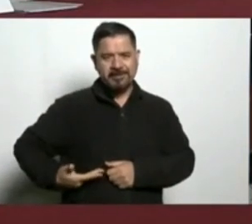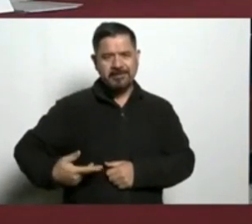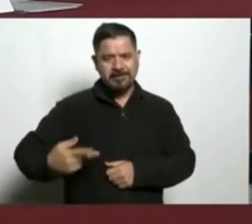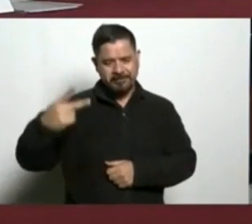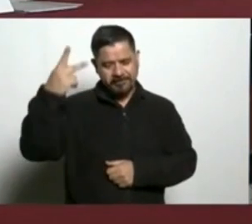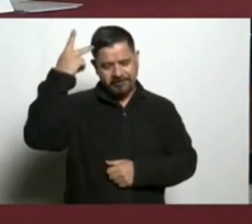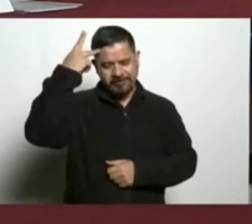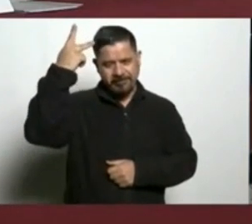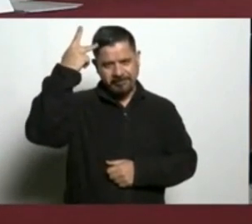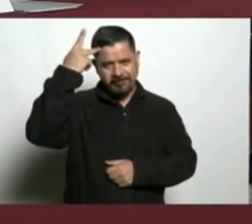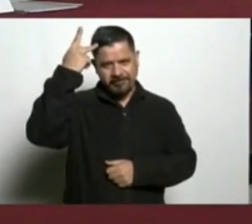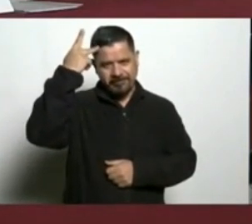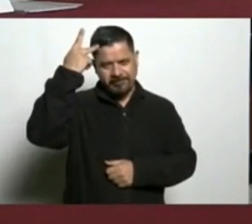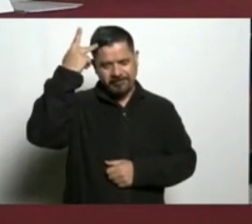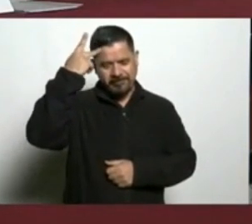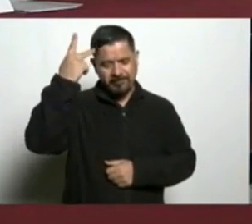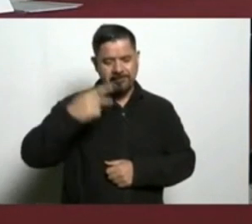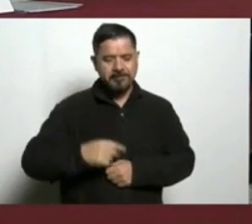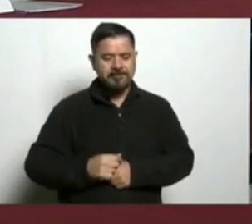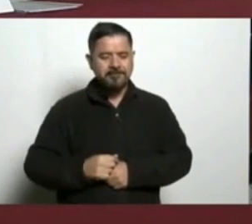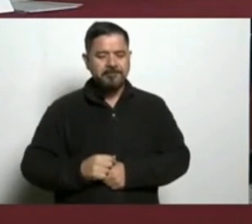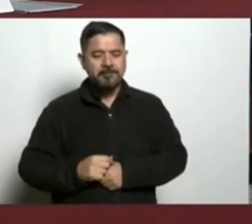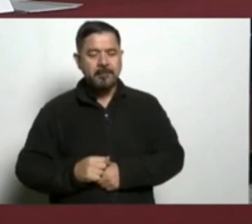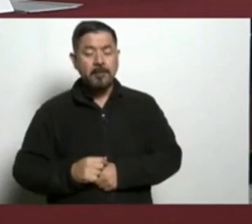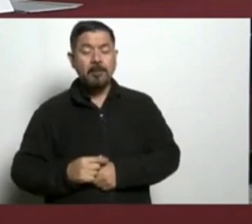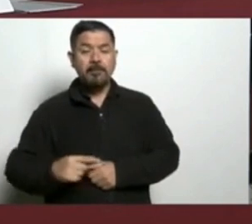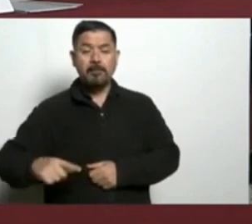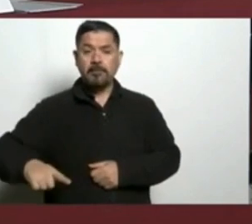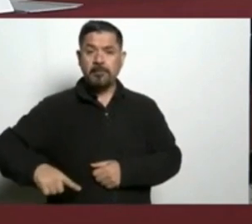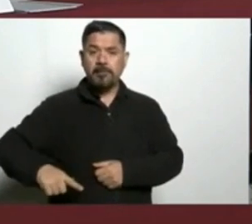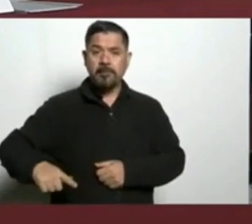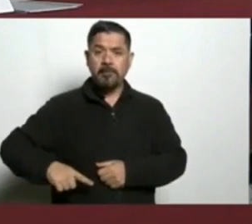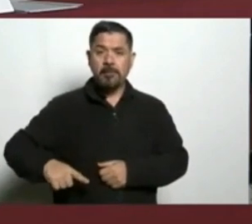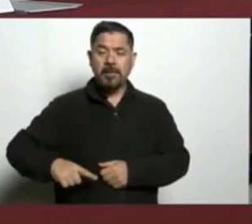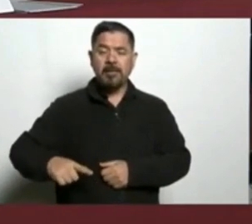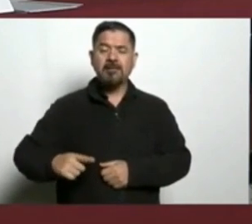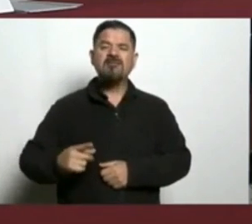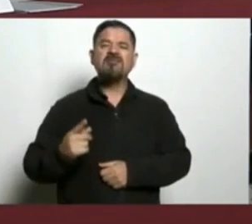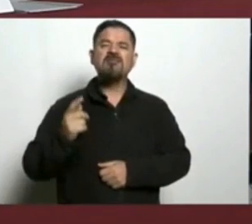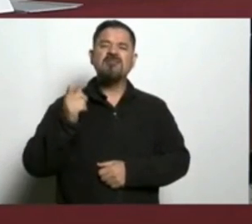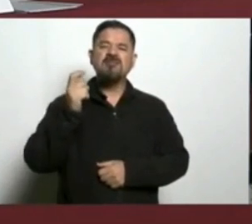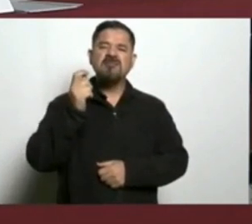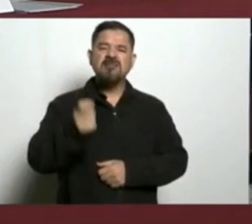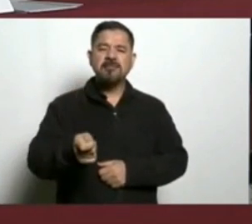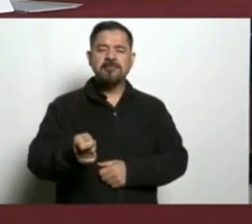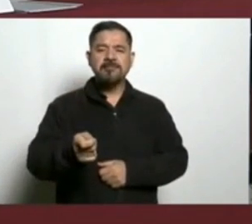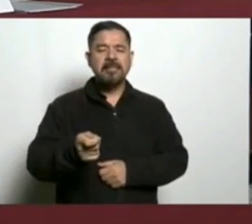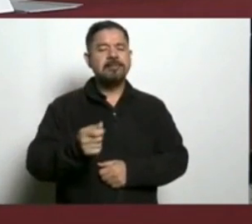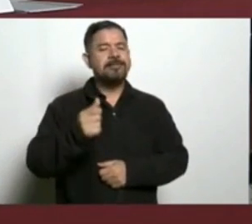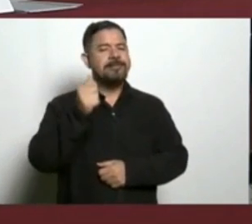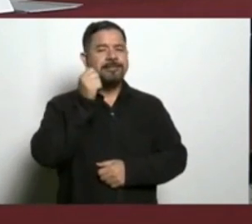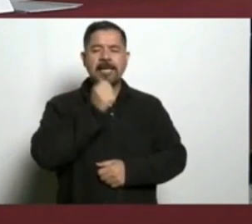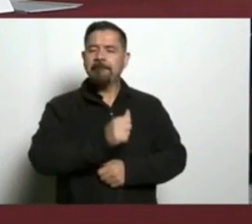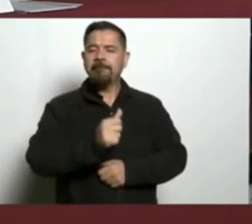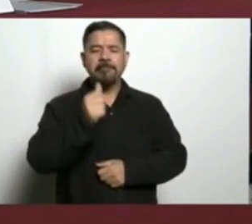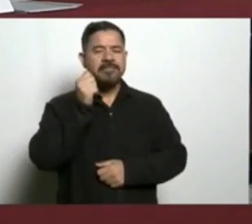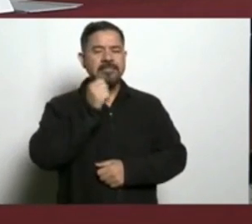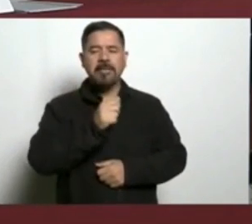y el gobierno estaba al servicio de